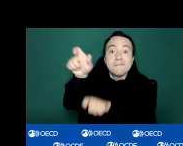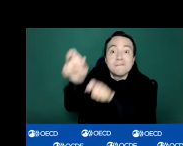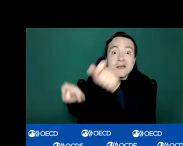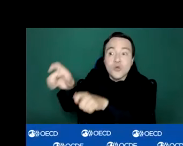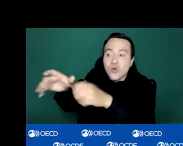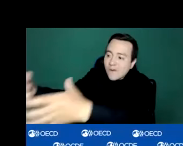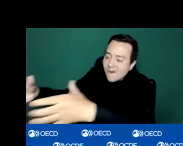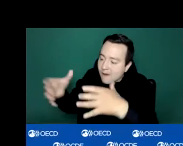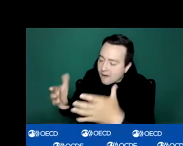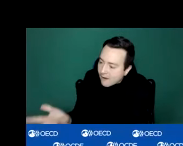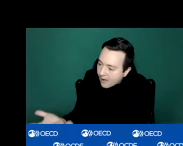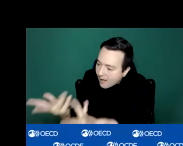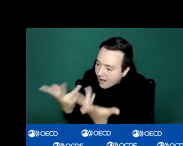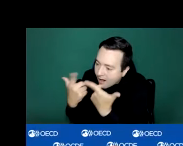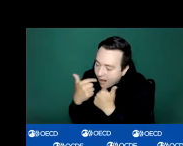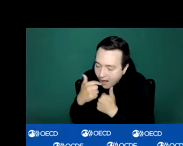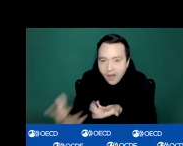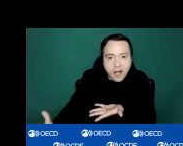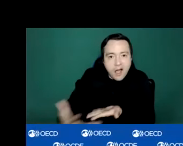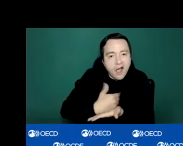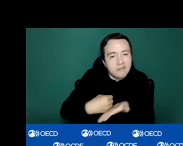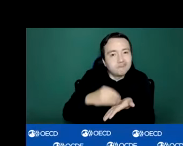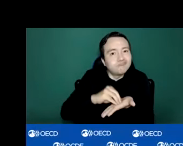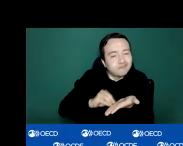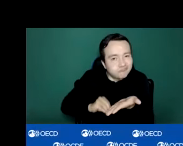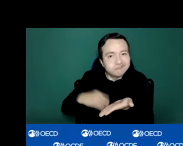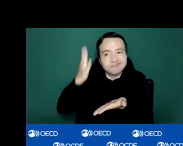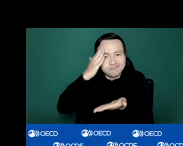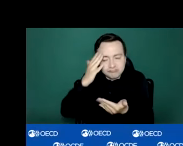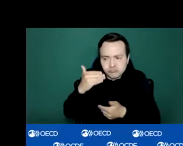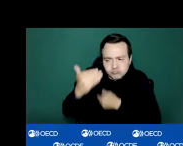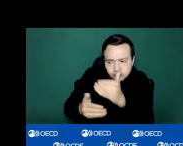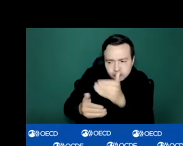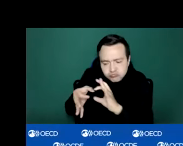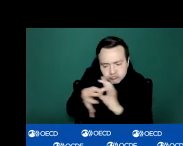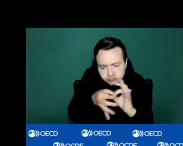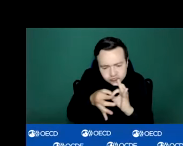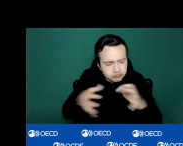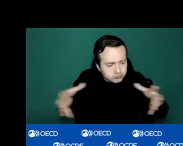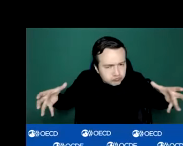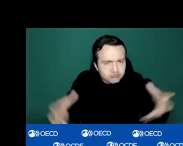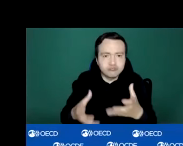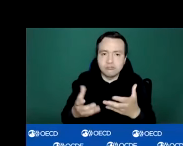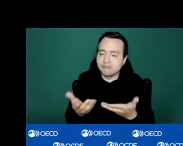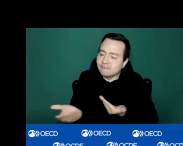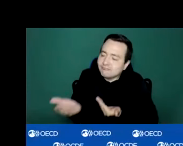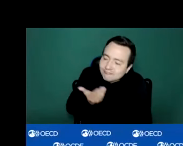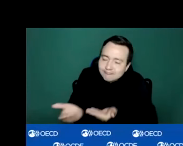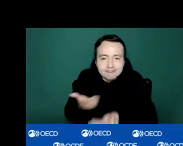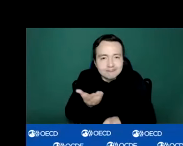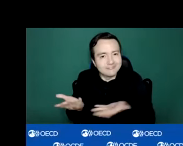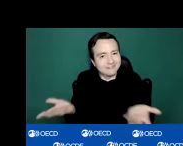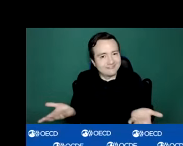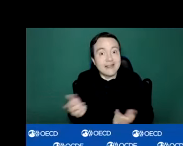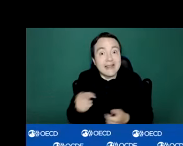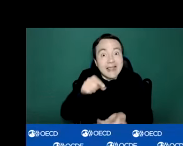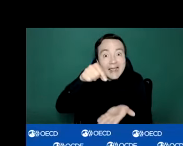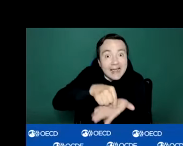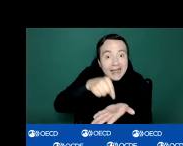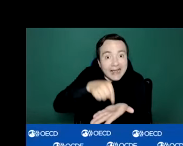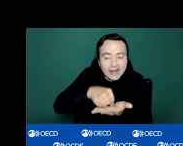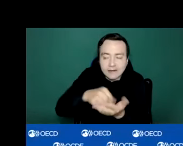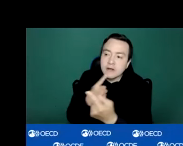de la integralidad, la continuidad, la coordinación. Son estas las cosas que tendríamos que estarle preguntando a los pacientes mismos para que nos